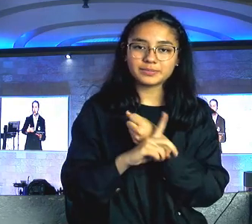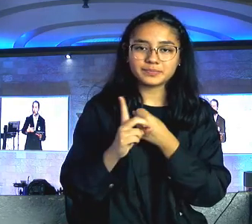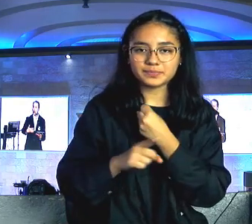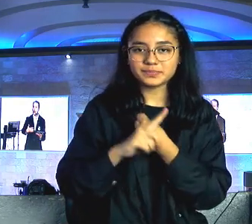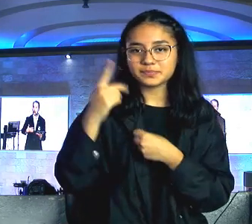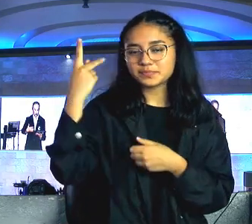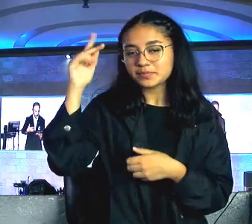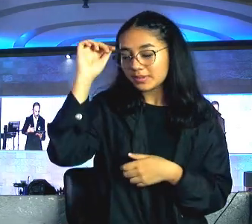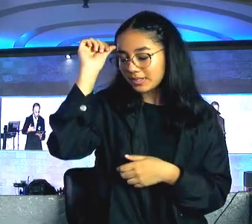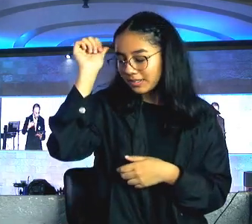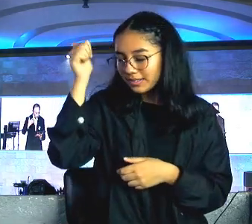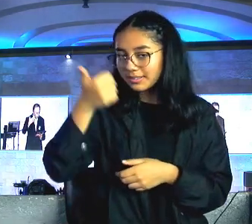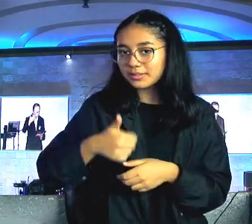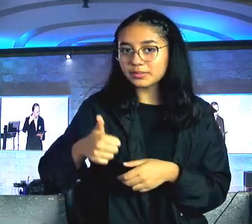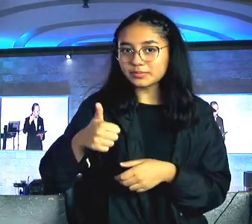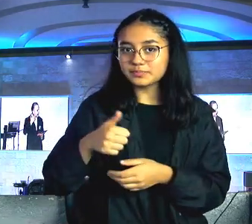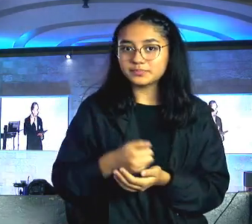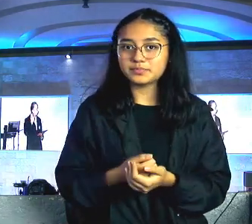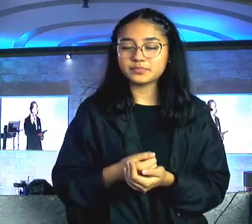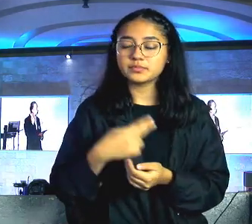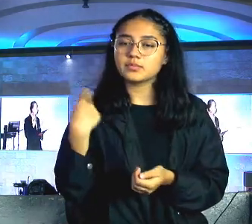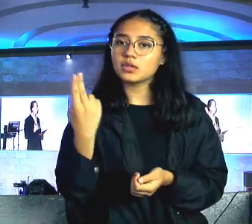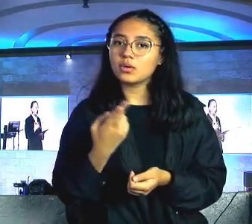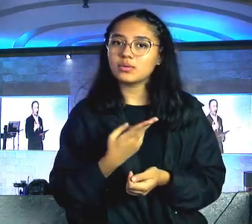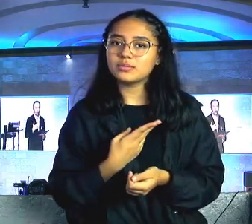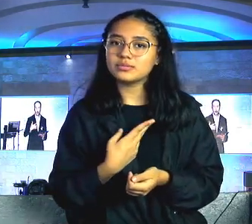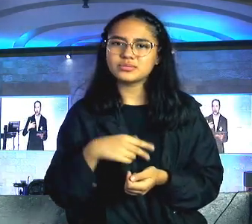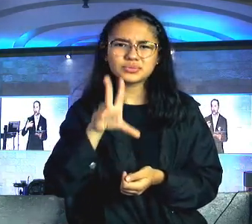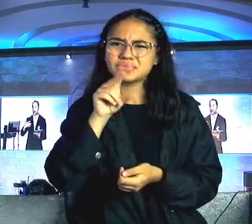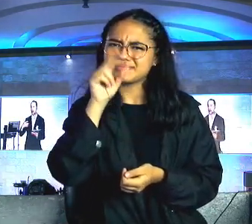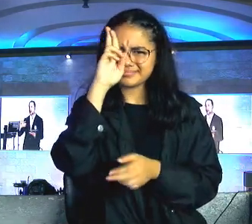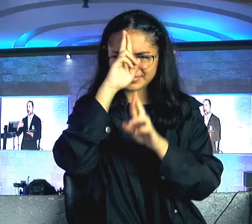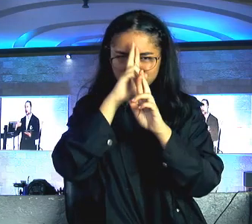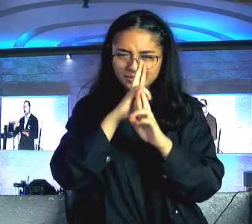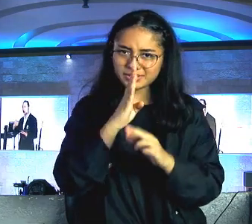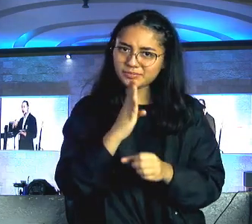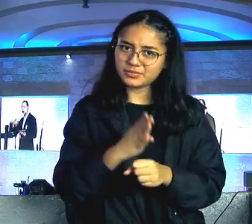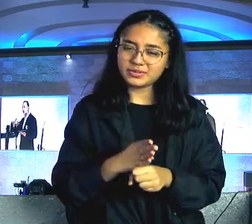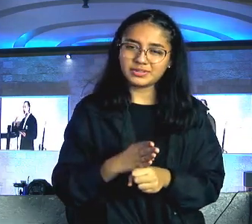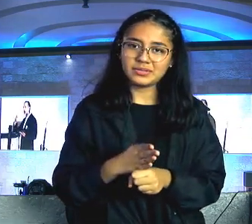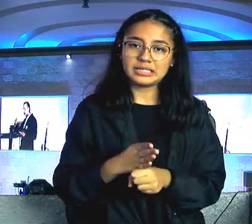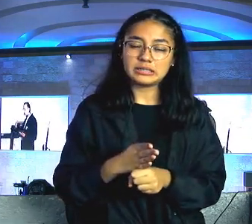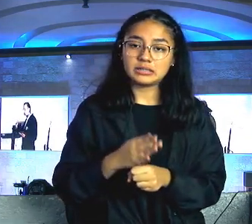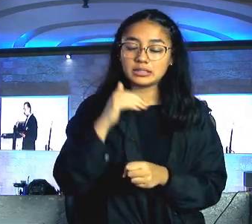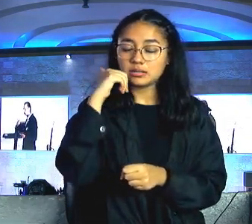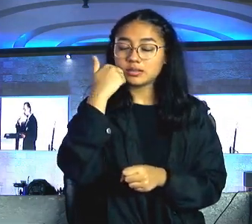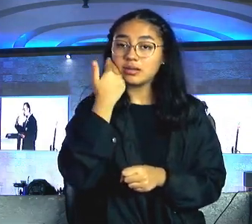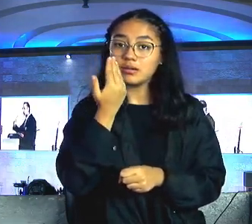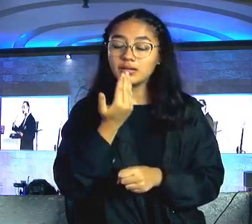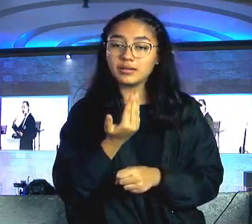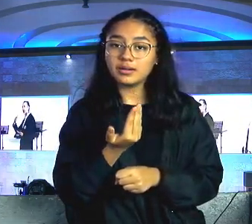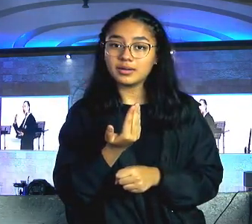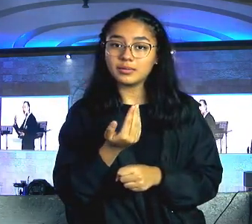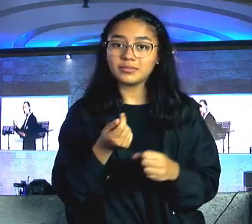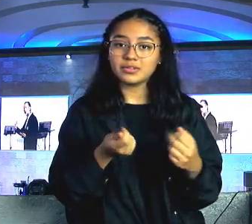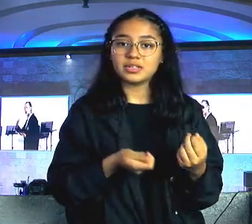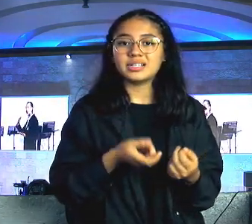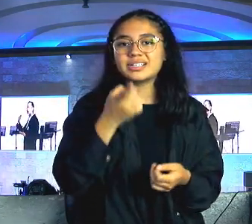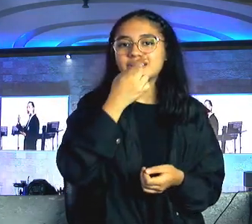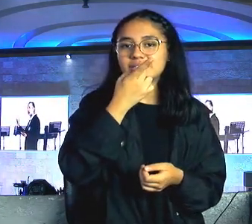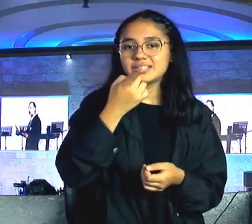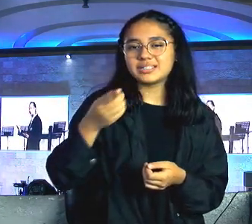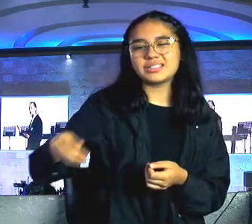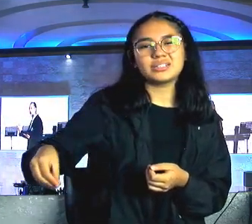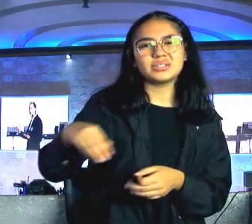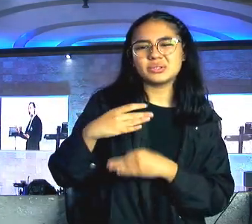Pero a veces somos tan irresponsables que queremos echarle la culpa a